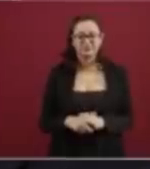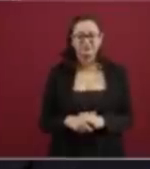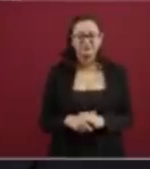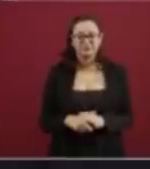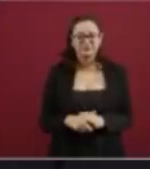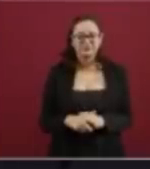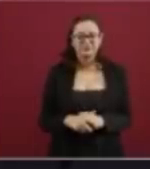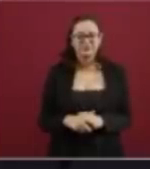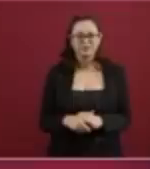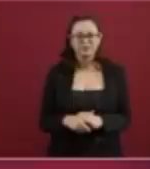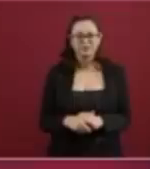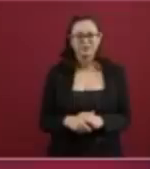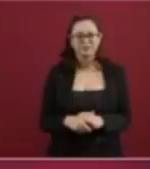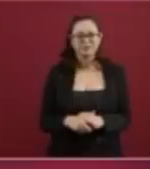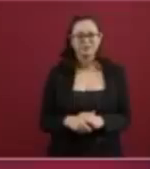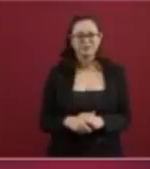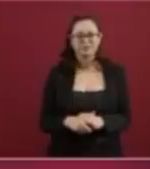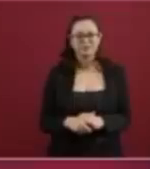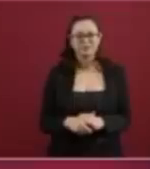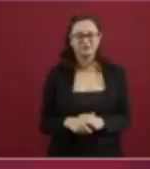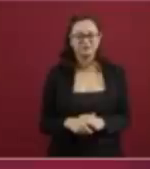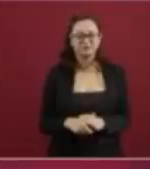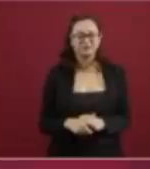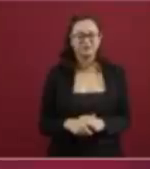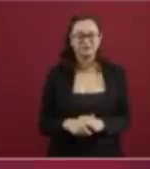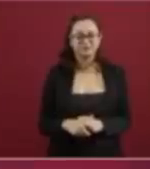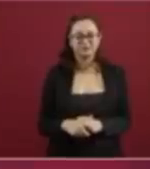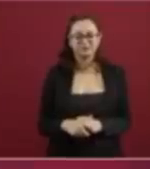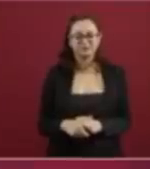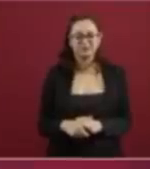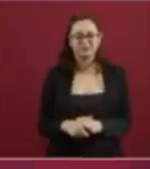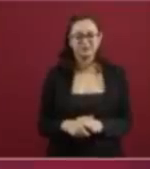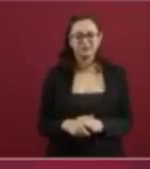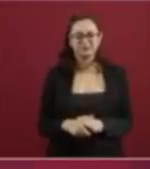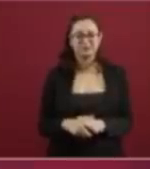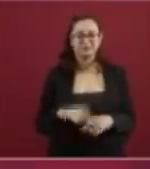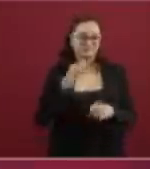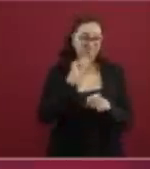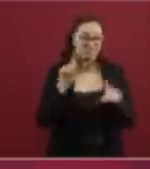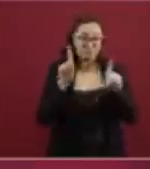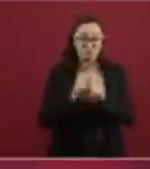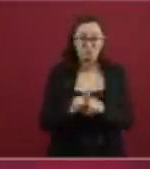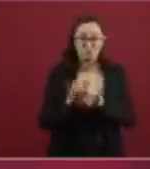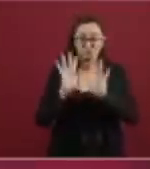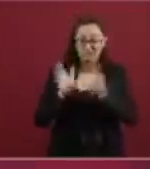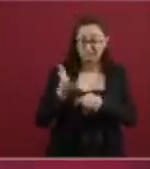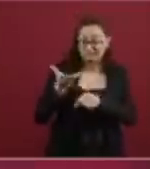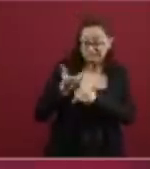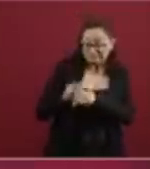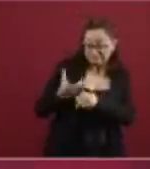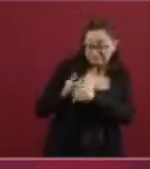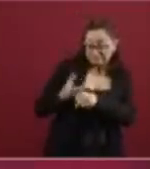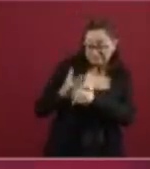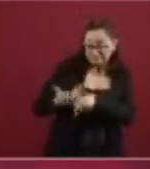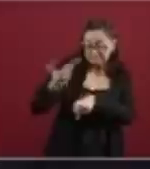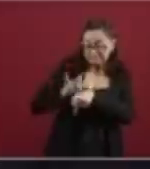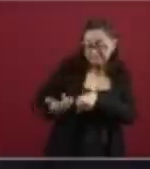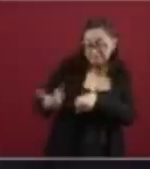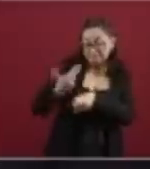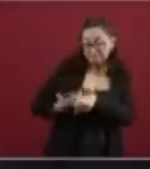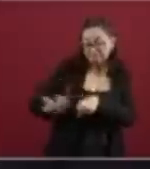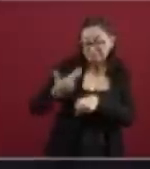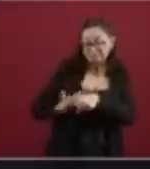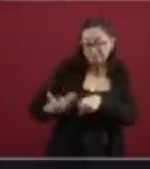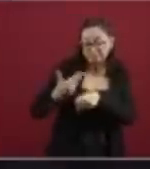ajustar el mecanismo para que no aumente en términos reales